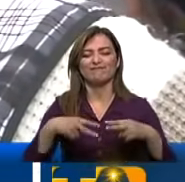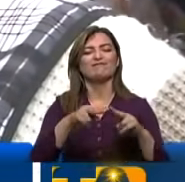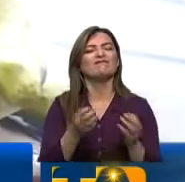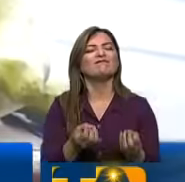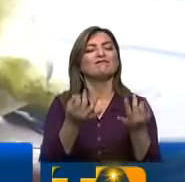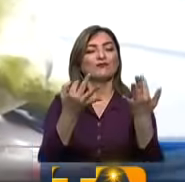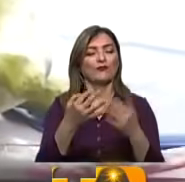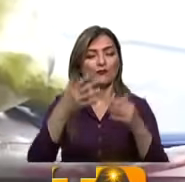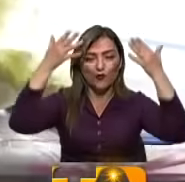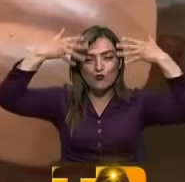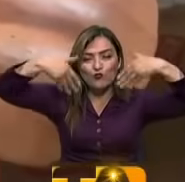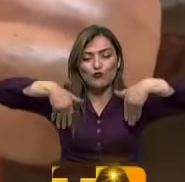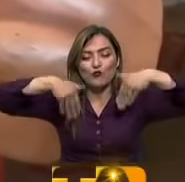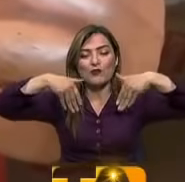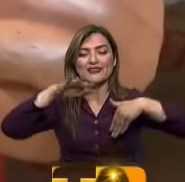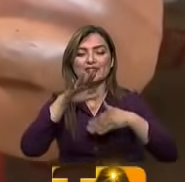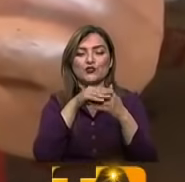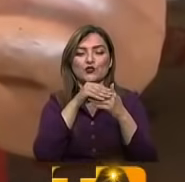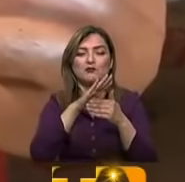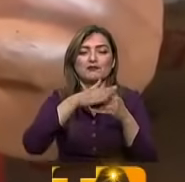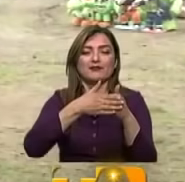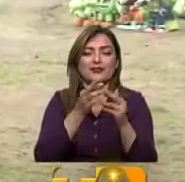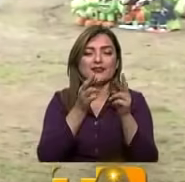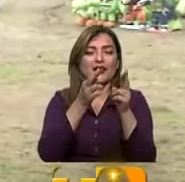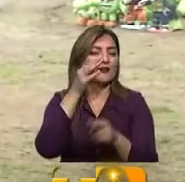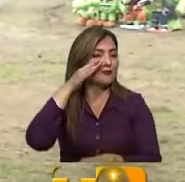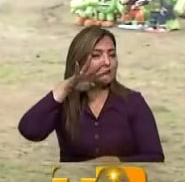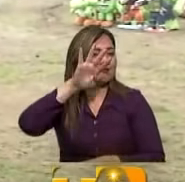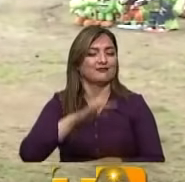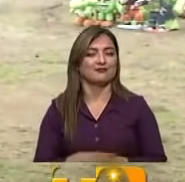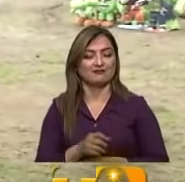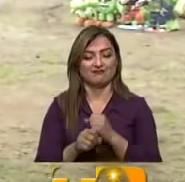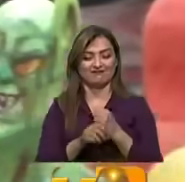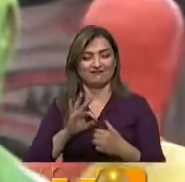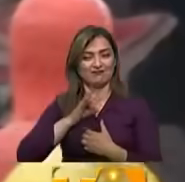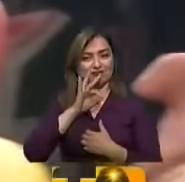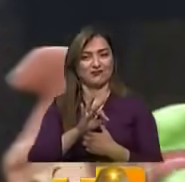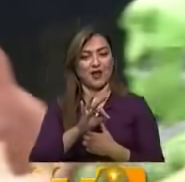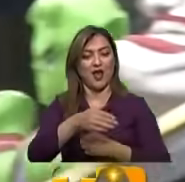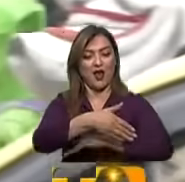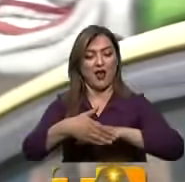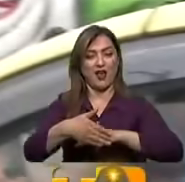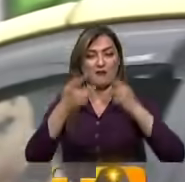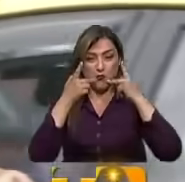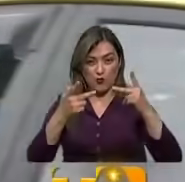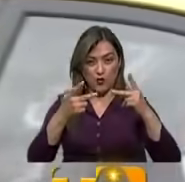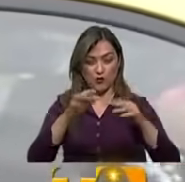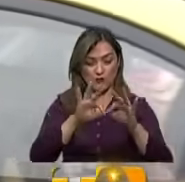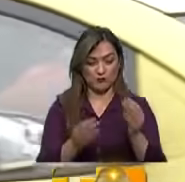llevando la gente. Recordemos que este año por la pandemia está prohibida la quema de monigotes en espacios públicos. Lo pueden